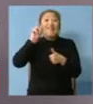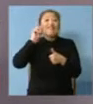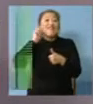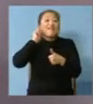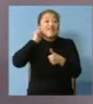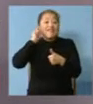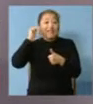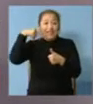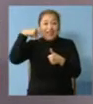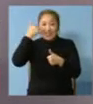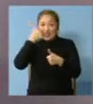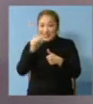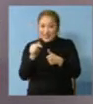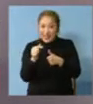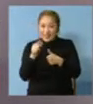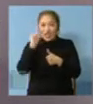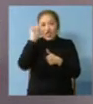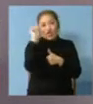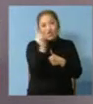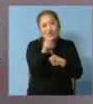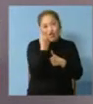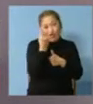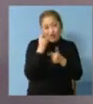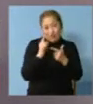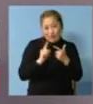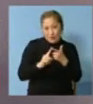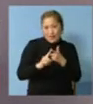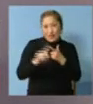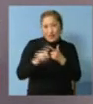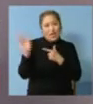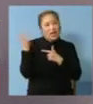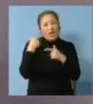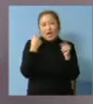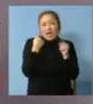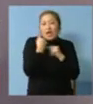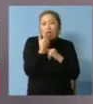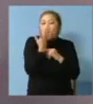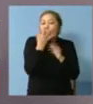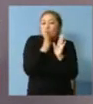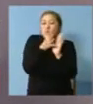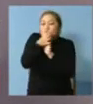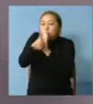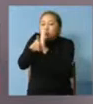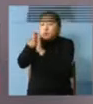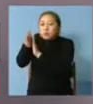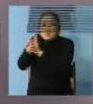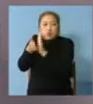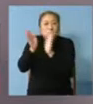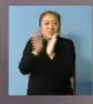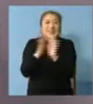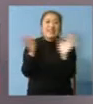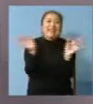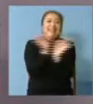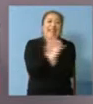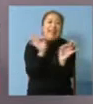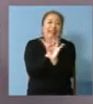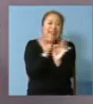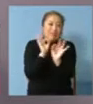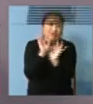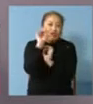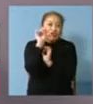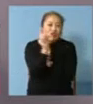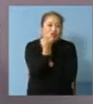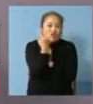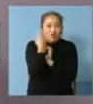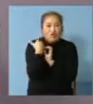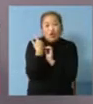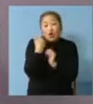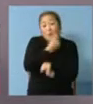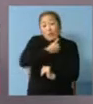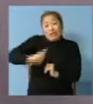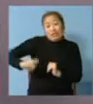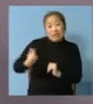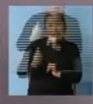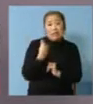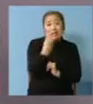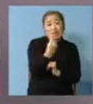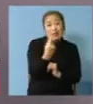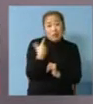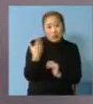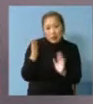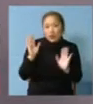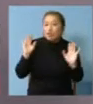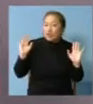por coquetear con todos los partidos políticos y con todas las posibilidades de alianza, y no le queda otra que, si él dice ser candidato a